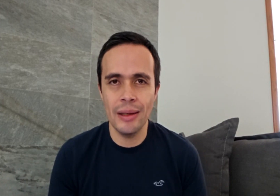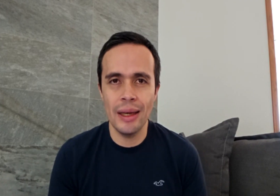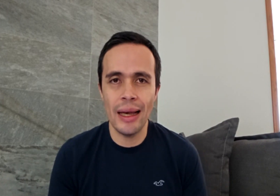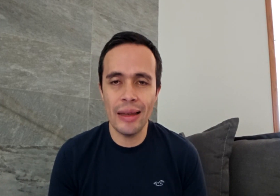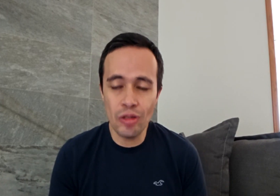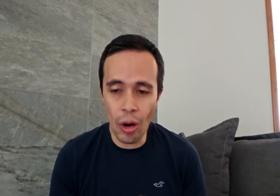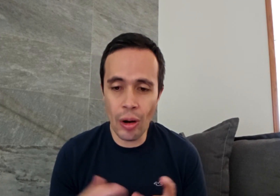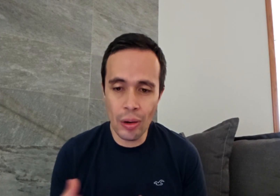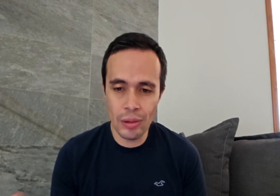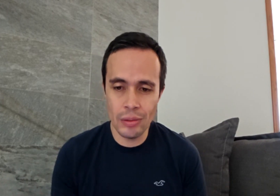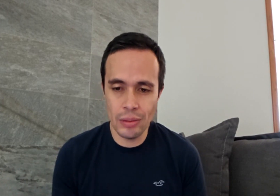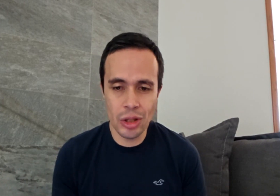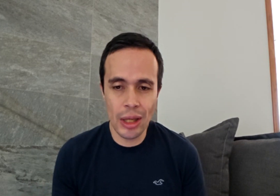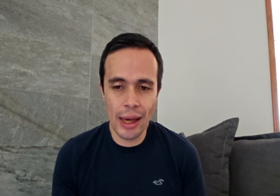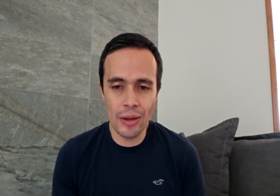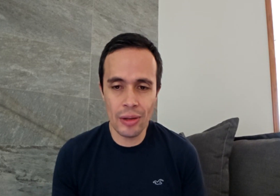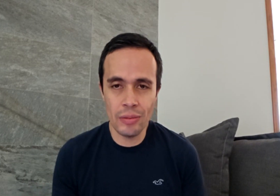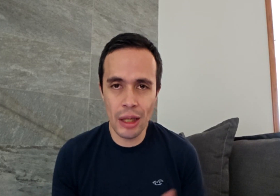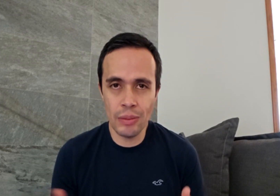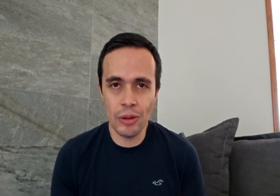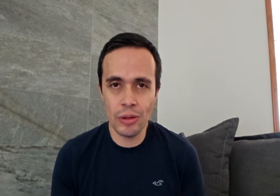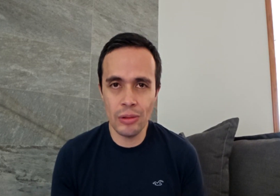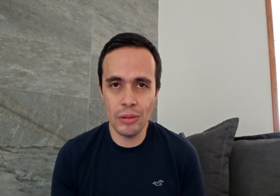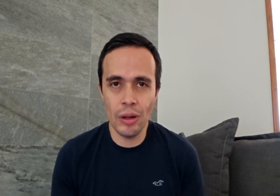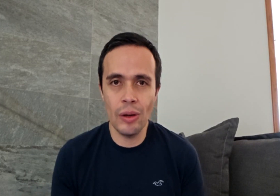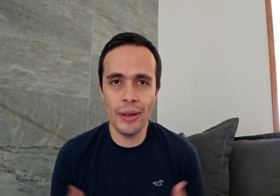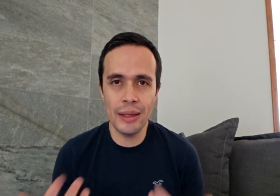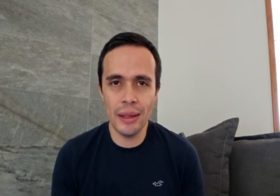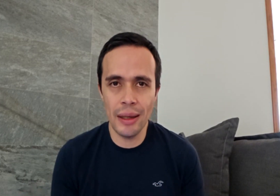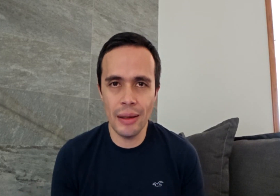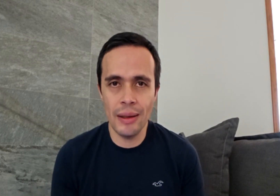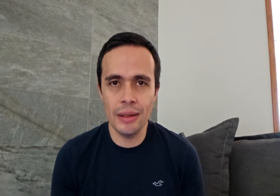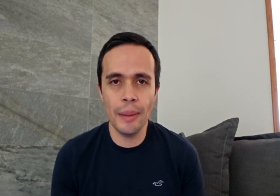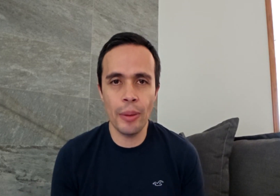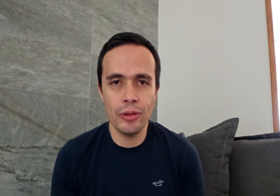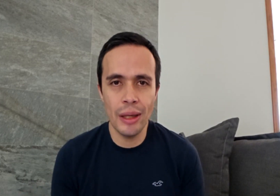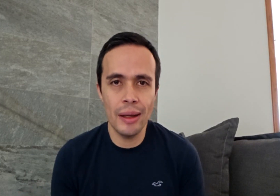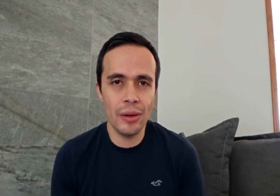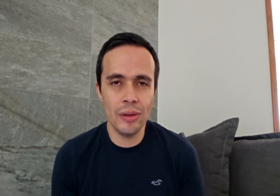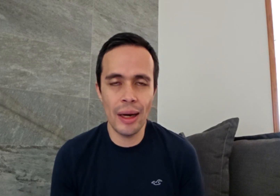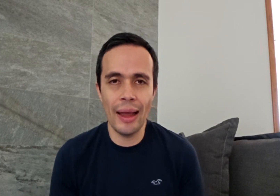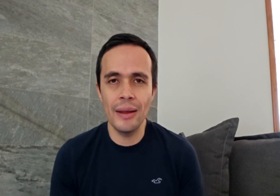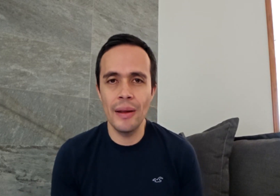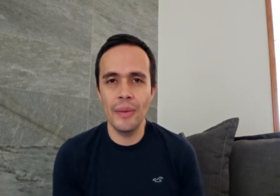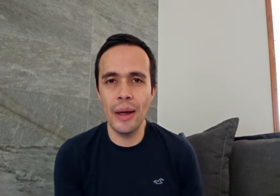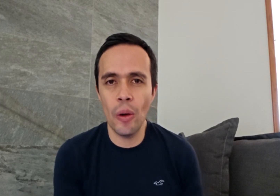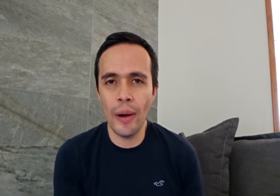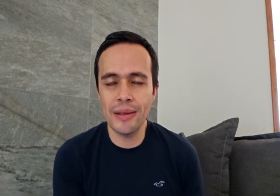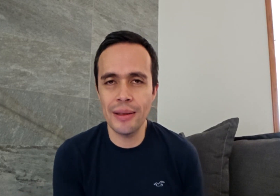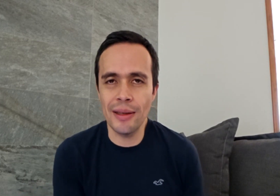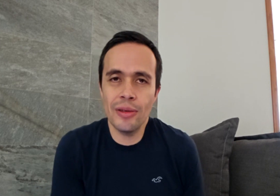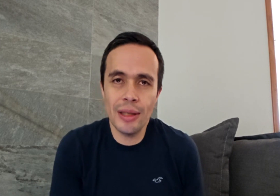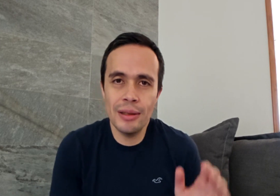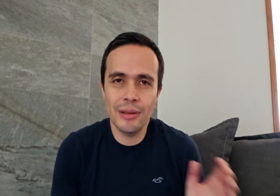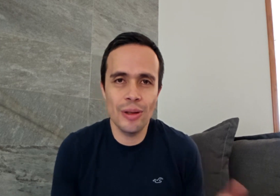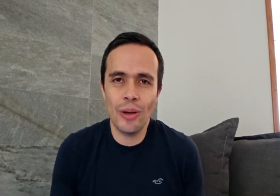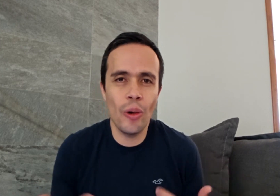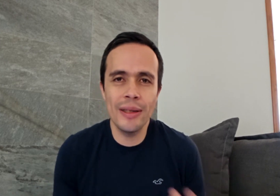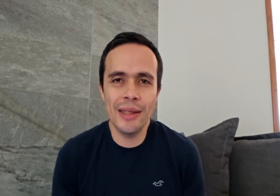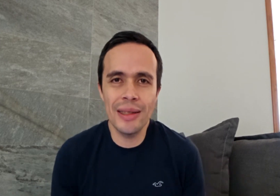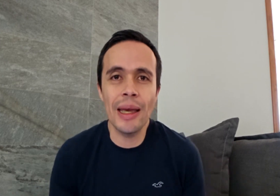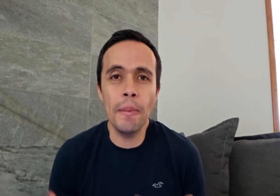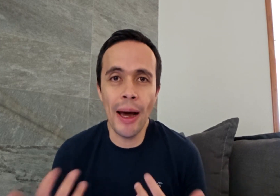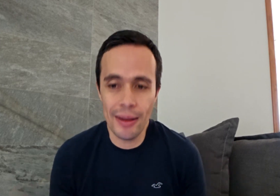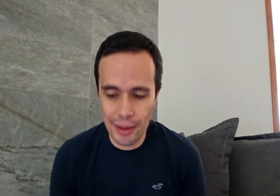juezas, y que solo si ellos mismos lo deciden, se procede en contra de un juez. Entonces